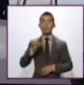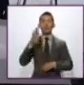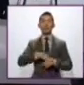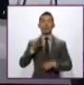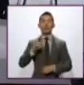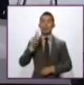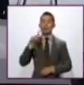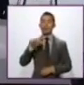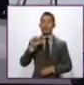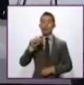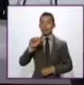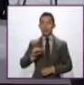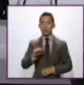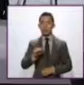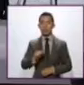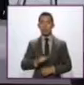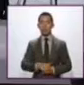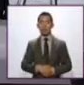Katia Reséndiz.